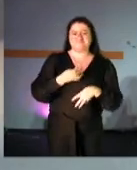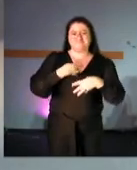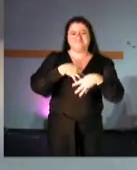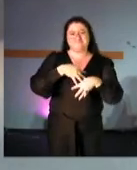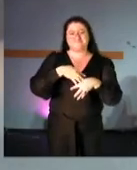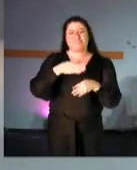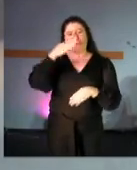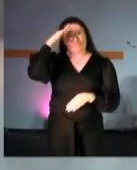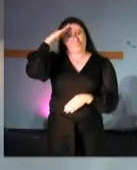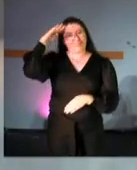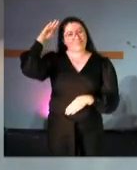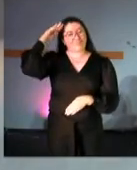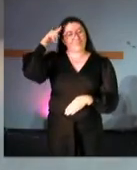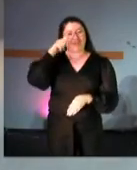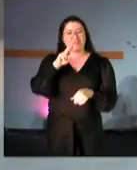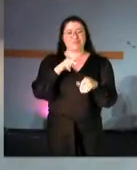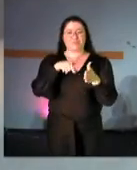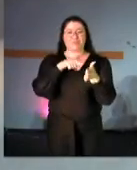Nicaragua.